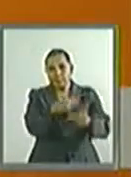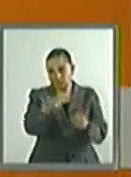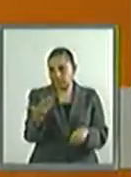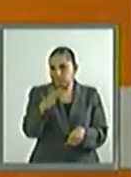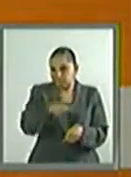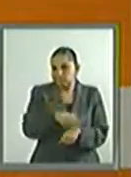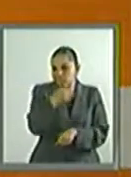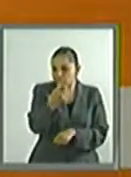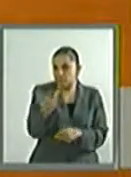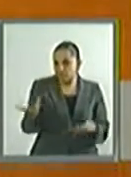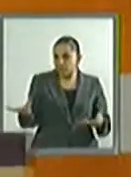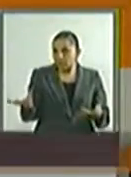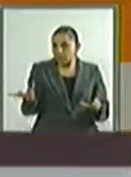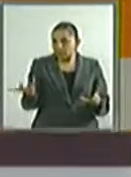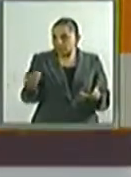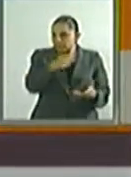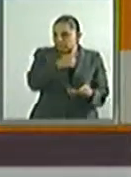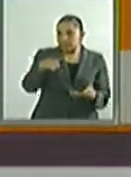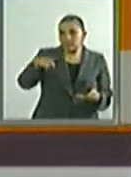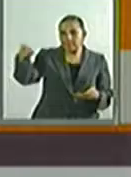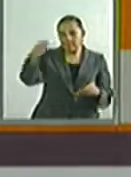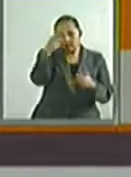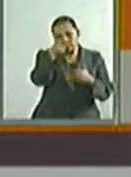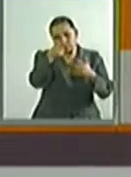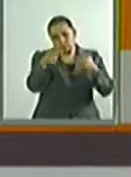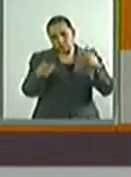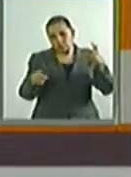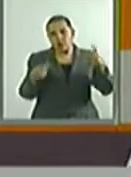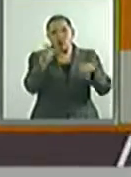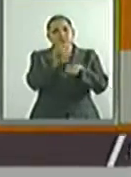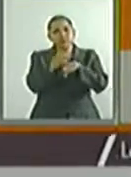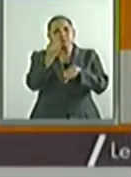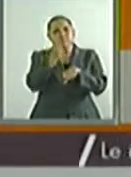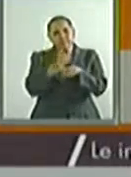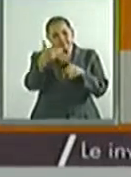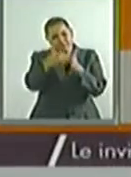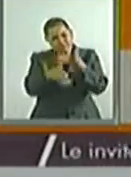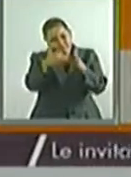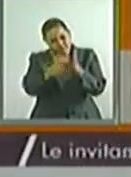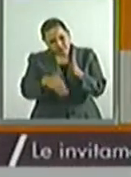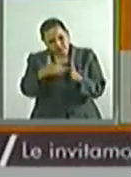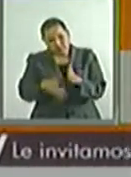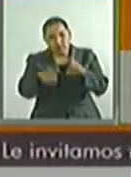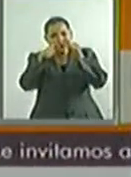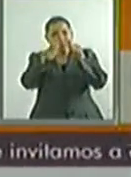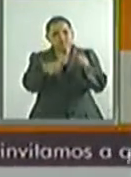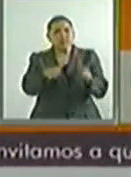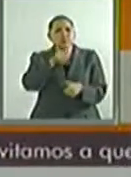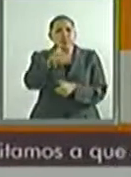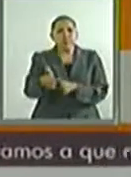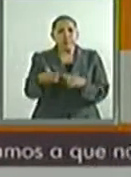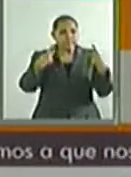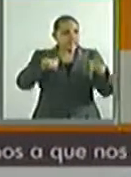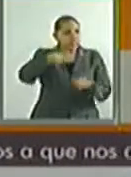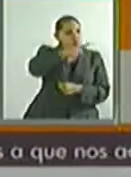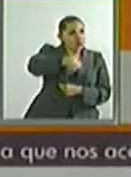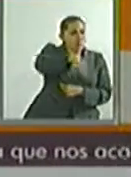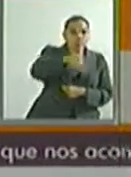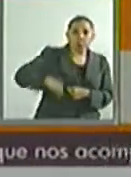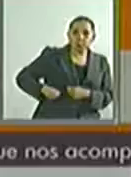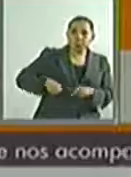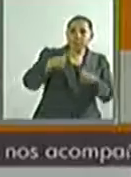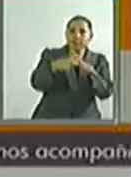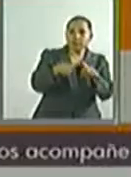todas estas denuncias son constitutivas de algún delito, pues que se castigue a los culpables para que no haya